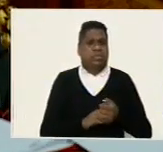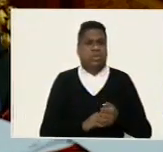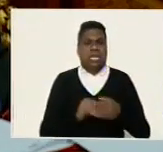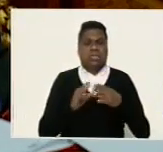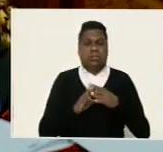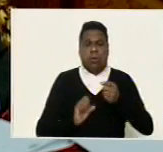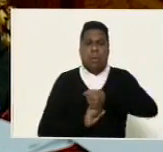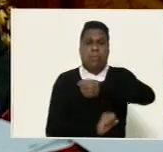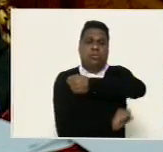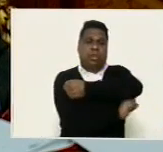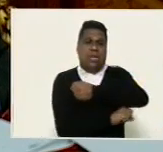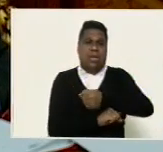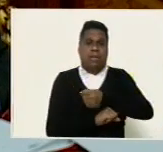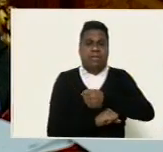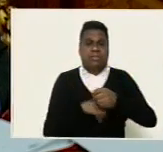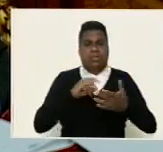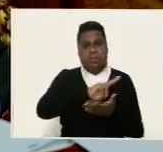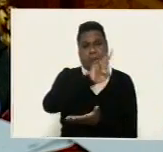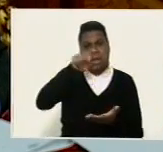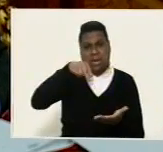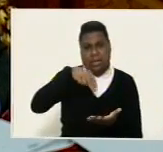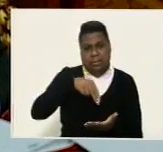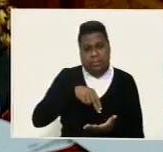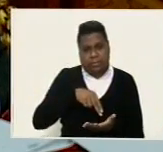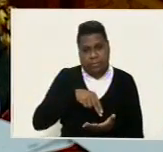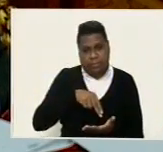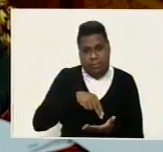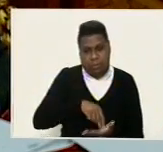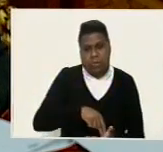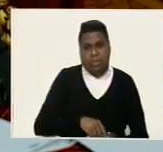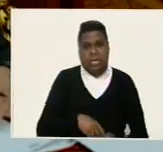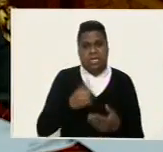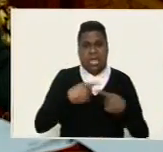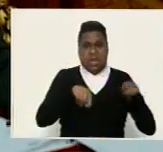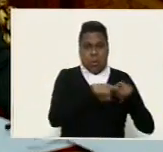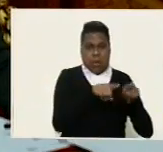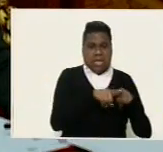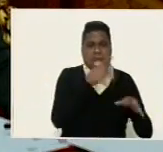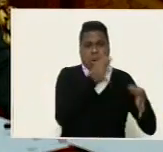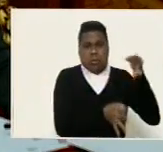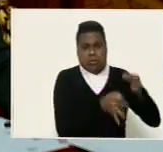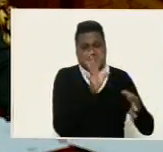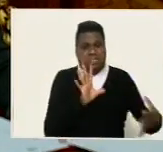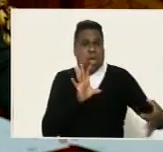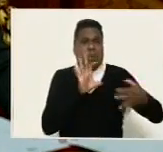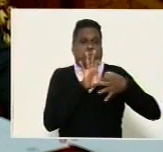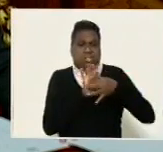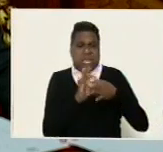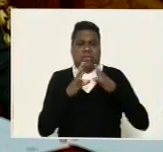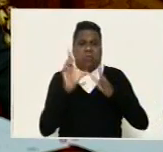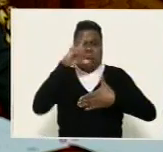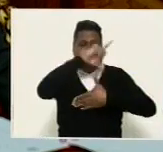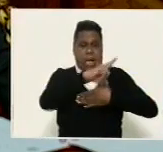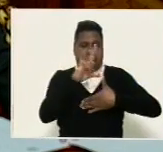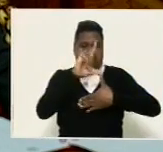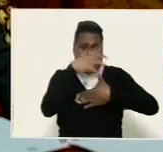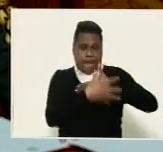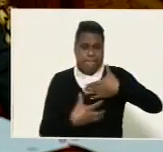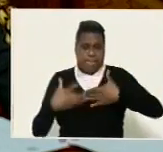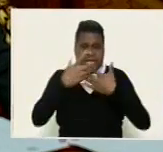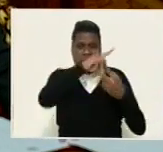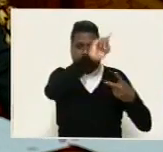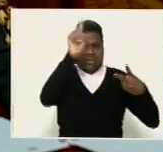de la República en ideales de libertad, igualdad, justicia y unidad de la América toda.